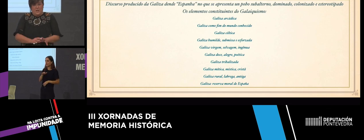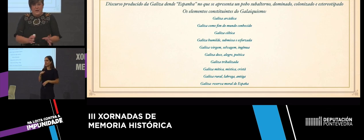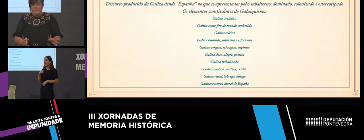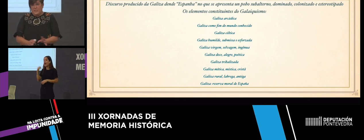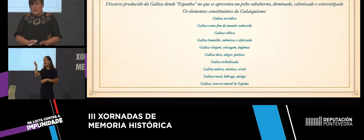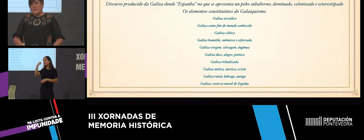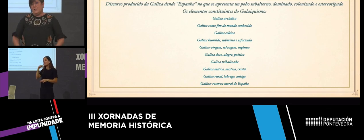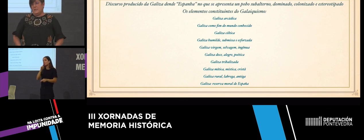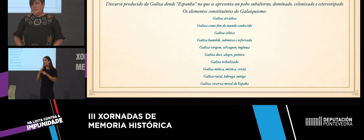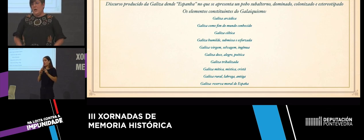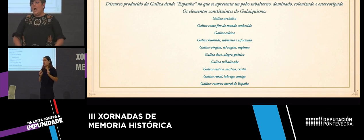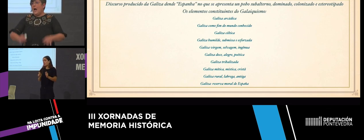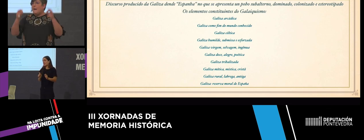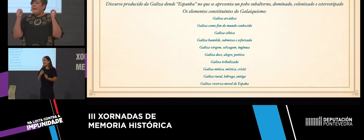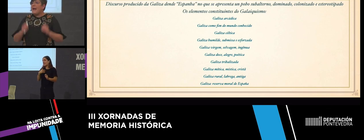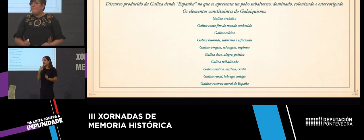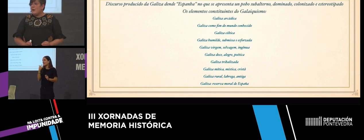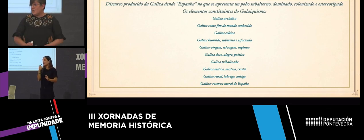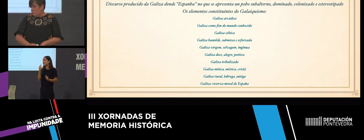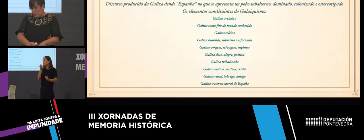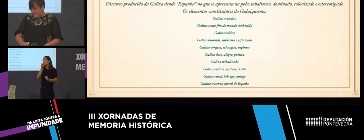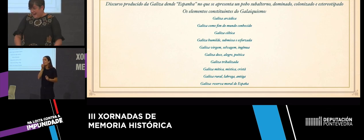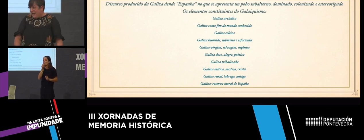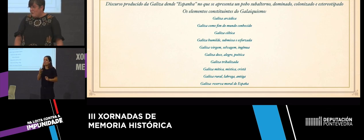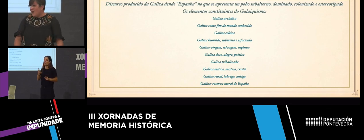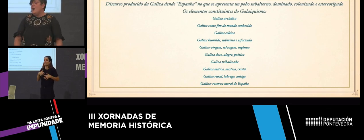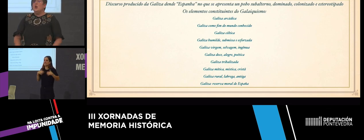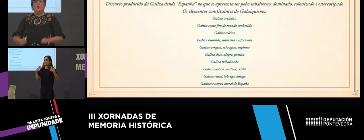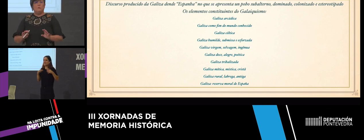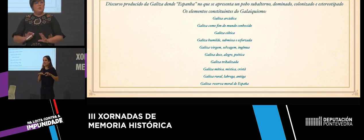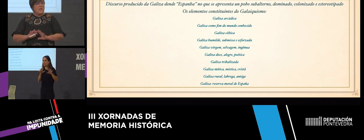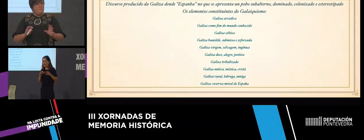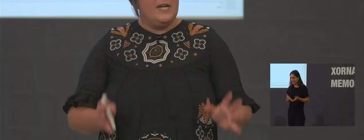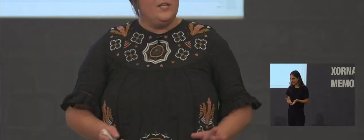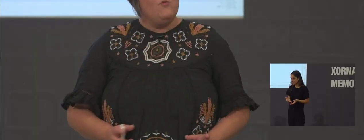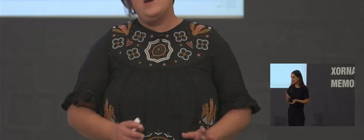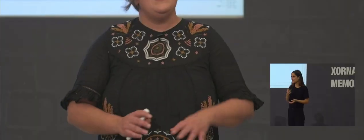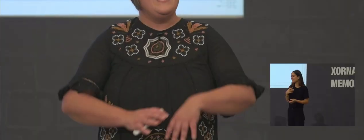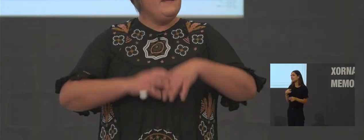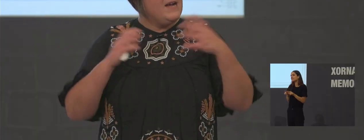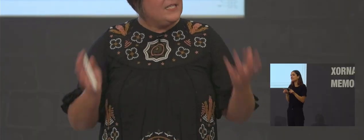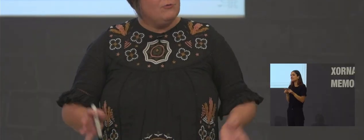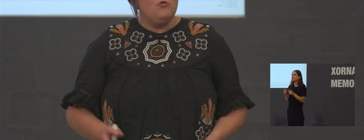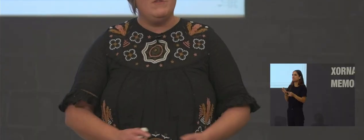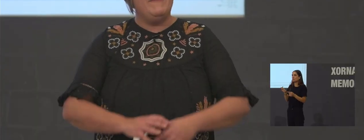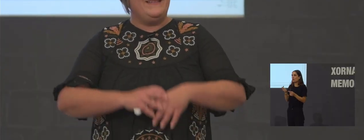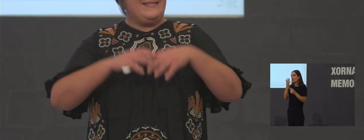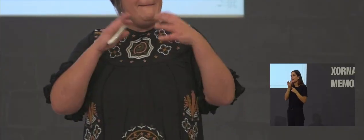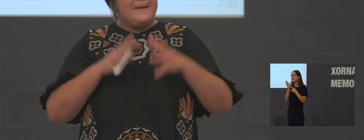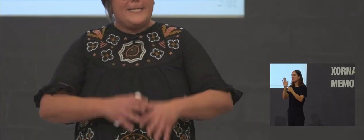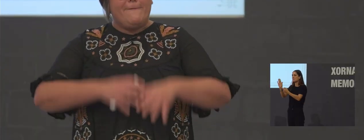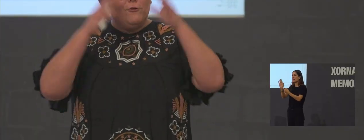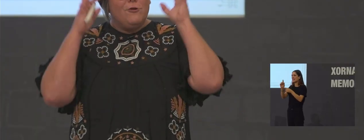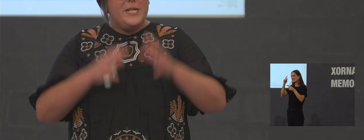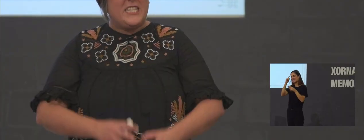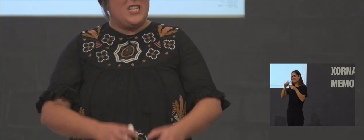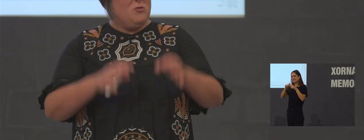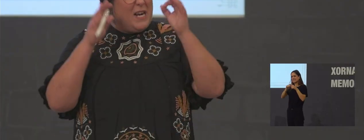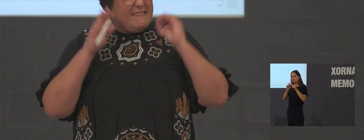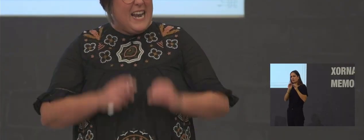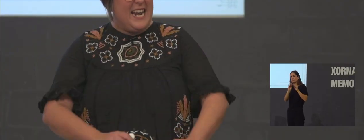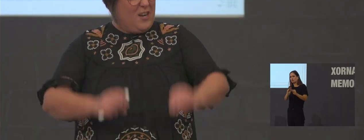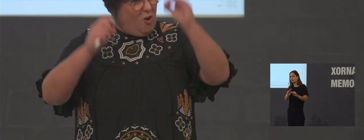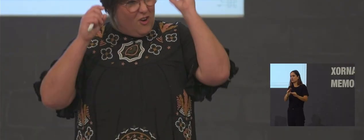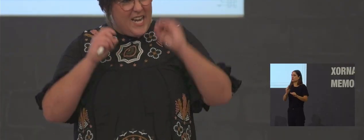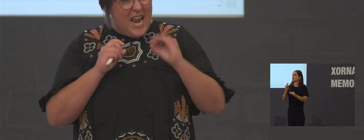xa sería básicamente así. A parábola, somos a parábola, do bon salvaje, unha imaxe absolutamente tipista, folclorista,